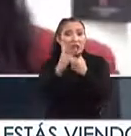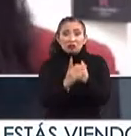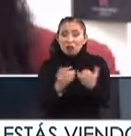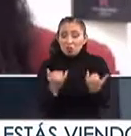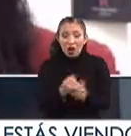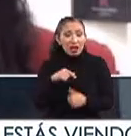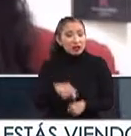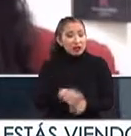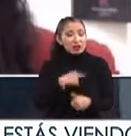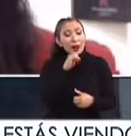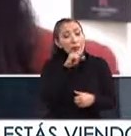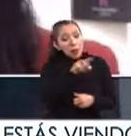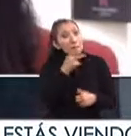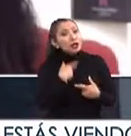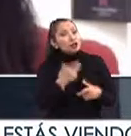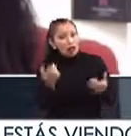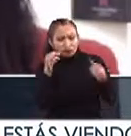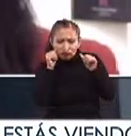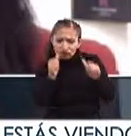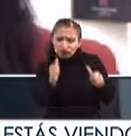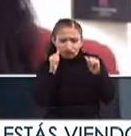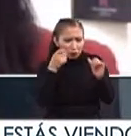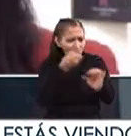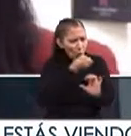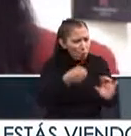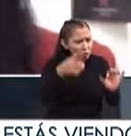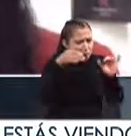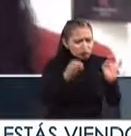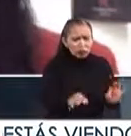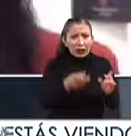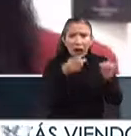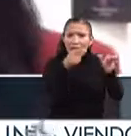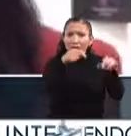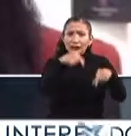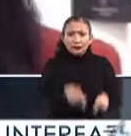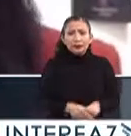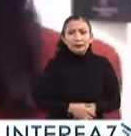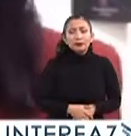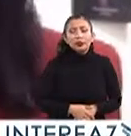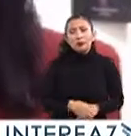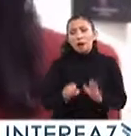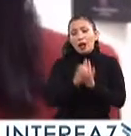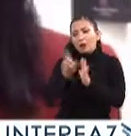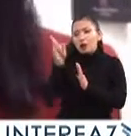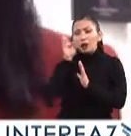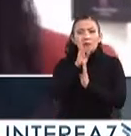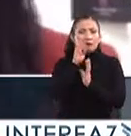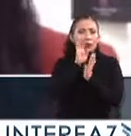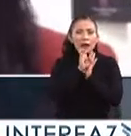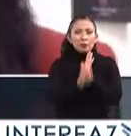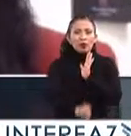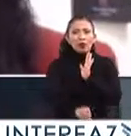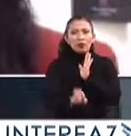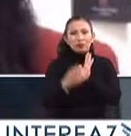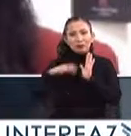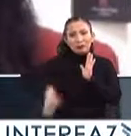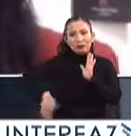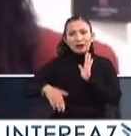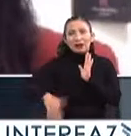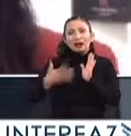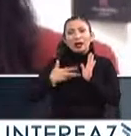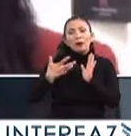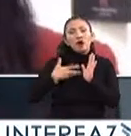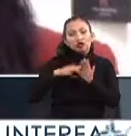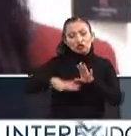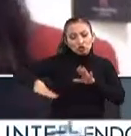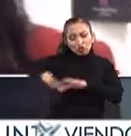países, y gente también sumamente dedicada, disciplinada y con enorme calidad. Y por ejemplo, una muestra de ello es, como te decía, tenemos unos